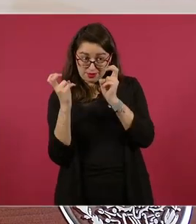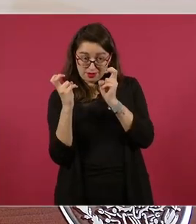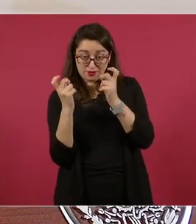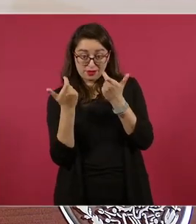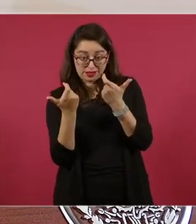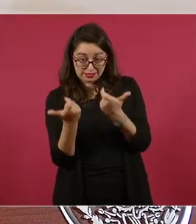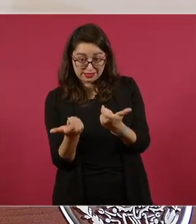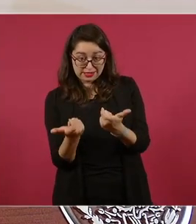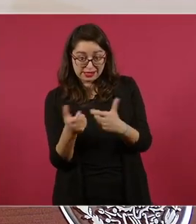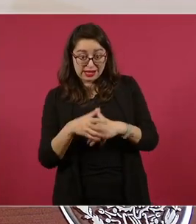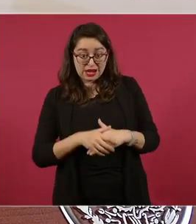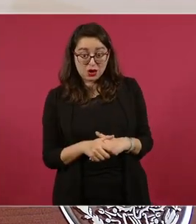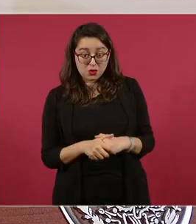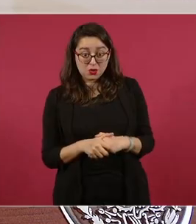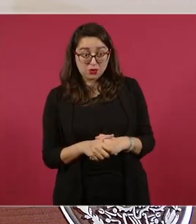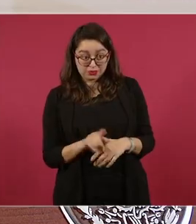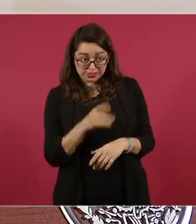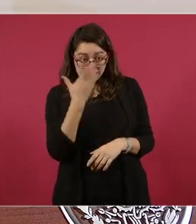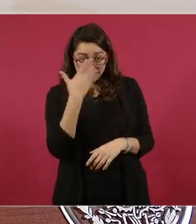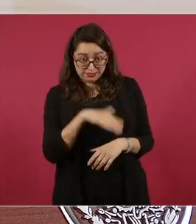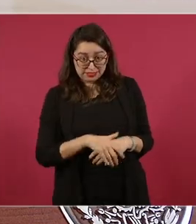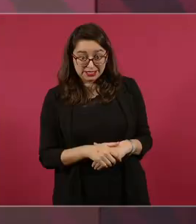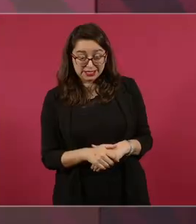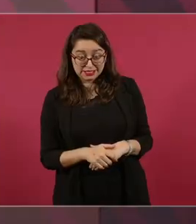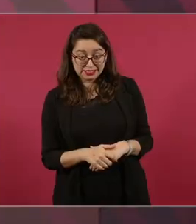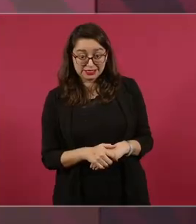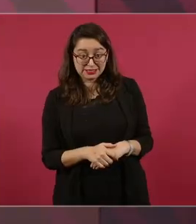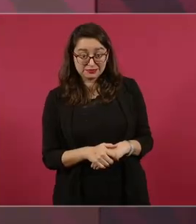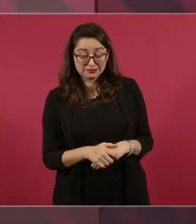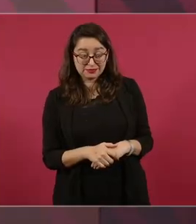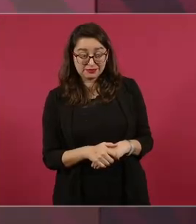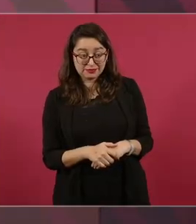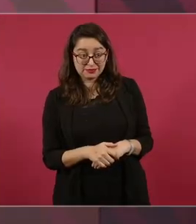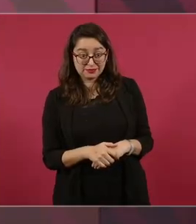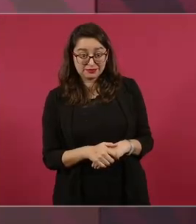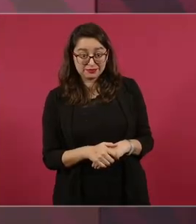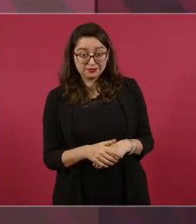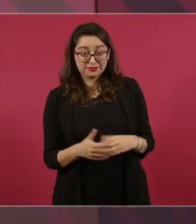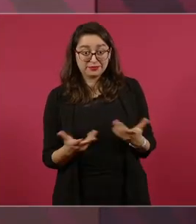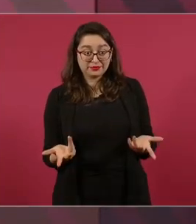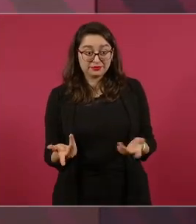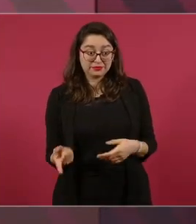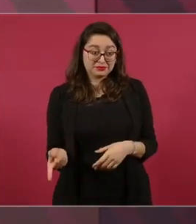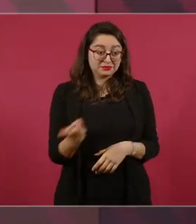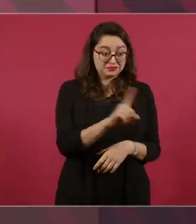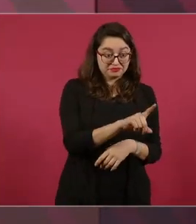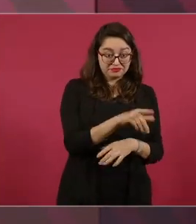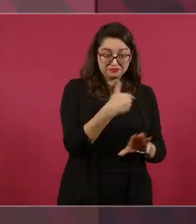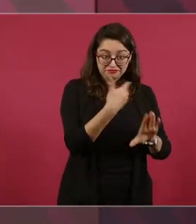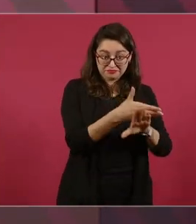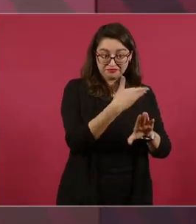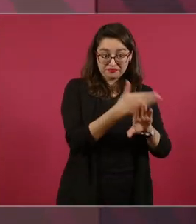o el que tú piensas que es honesto, que los rateros son nosotros.